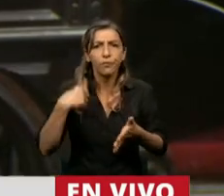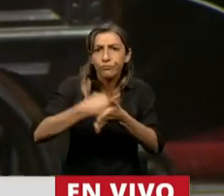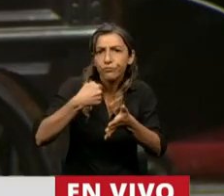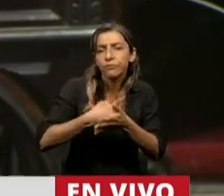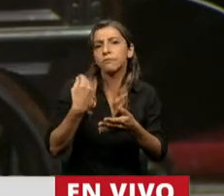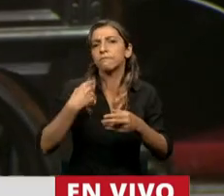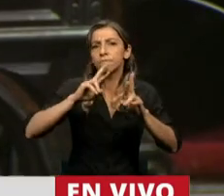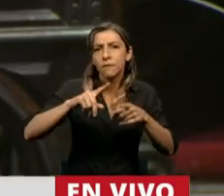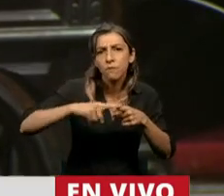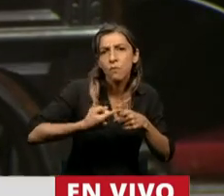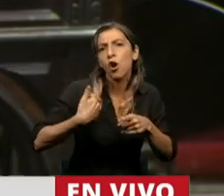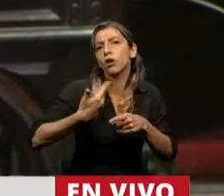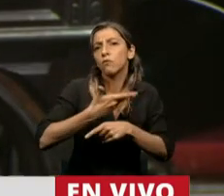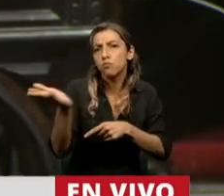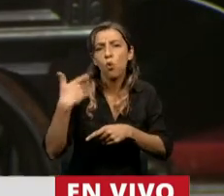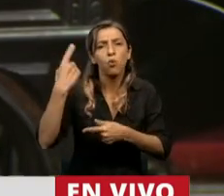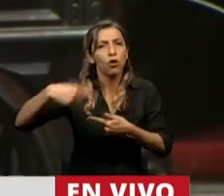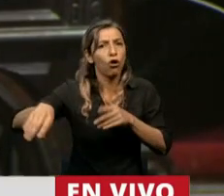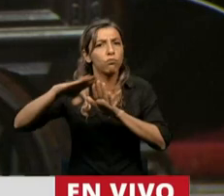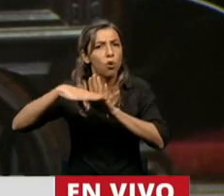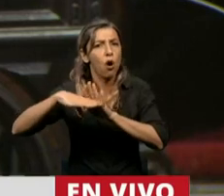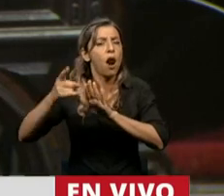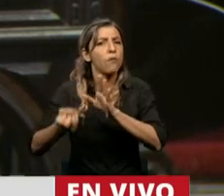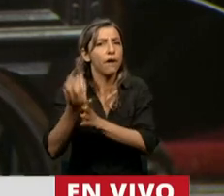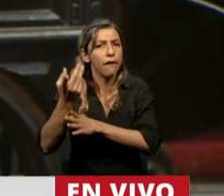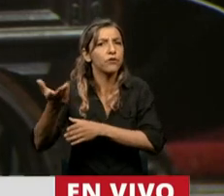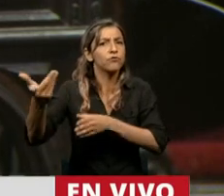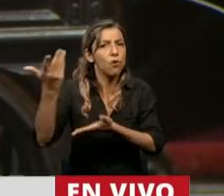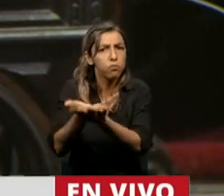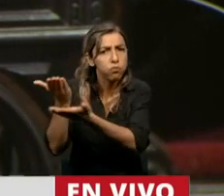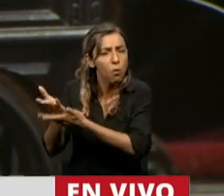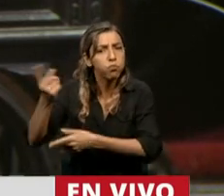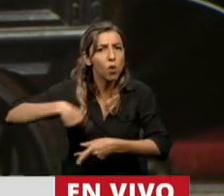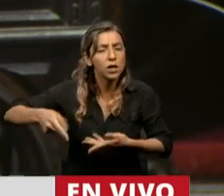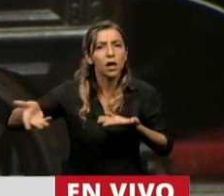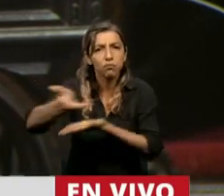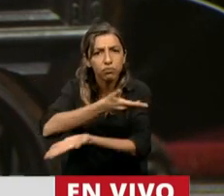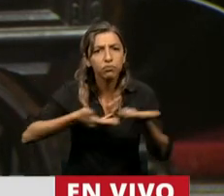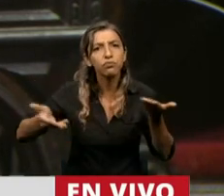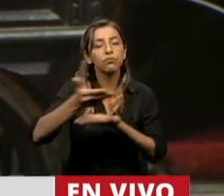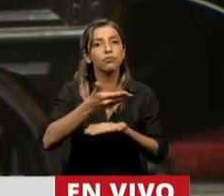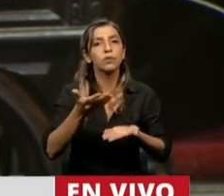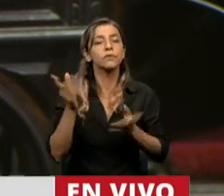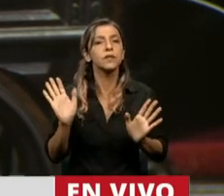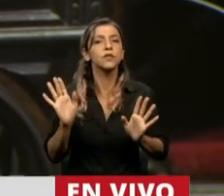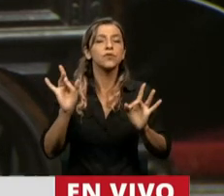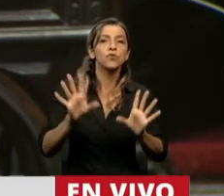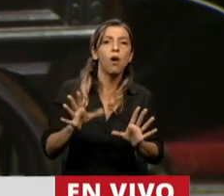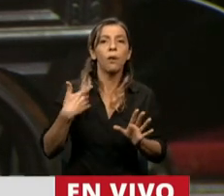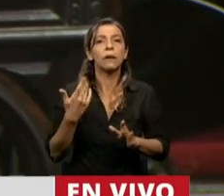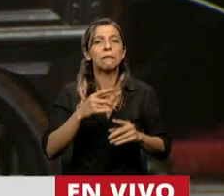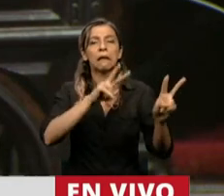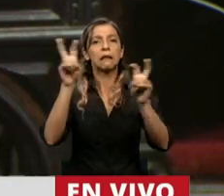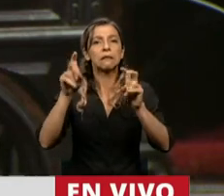públicas, en la co-creación de los programas y las propuestas, que no solamente traten o aborden los